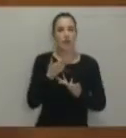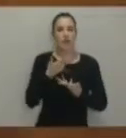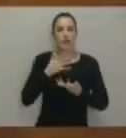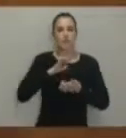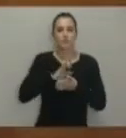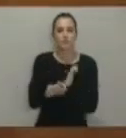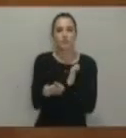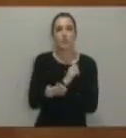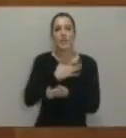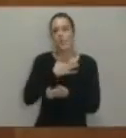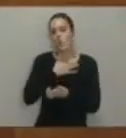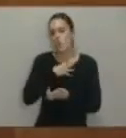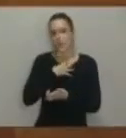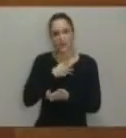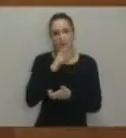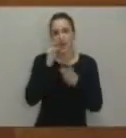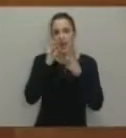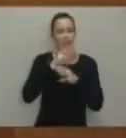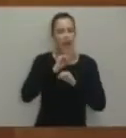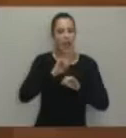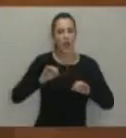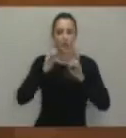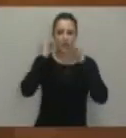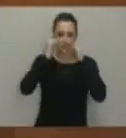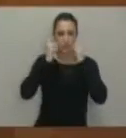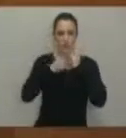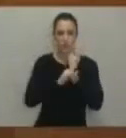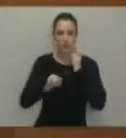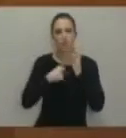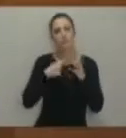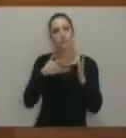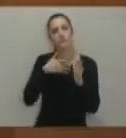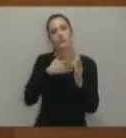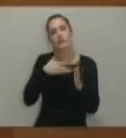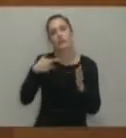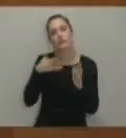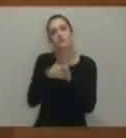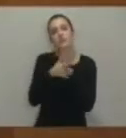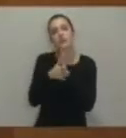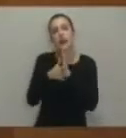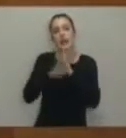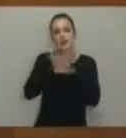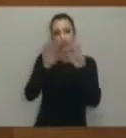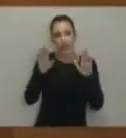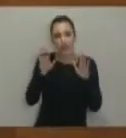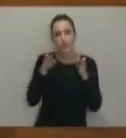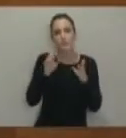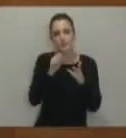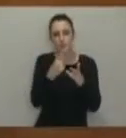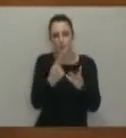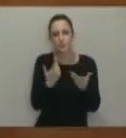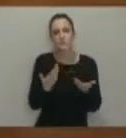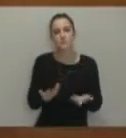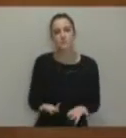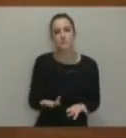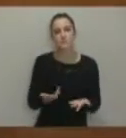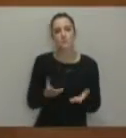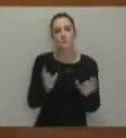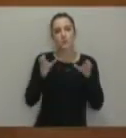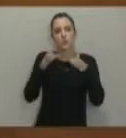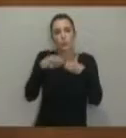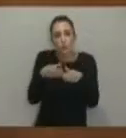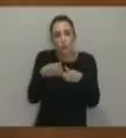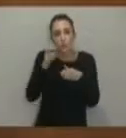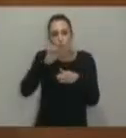esfuerzo realizado. Como aclaración previa, quiero indicar que, si bien es nuestro grupo el que ha traído hoy al Pleno